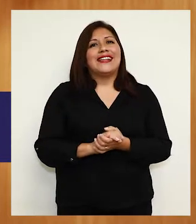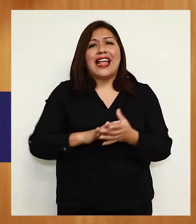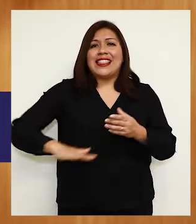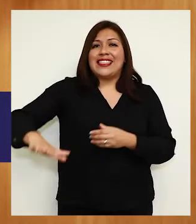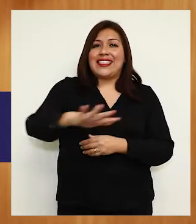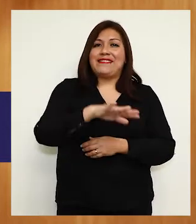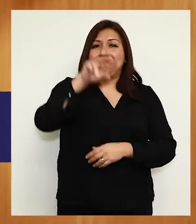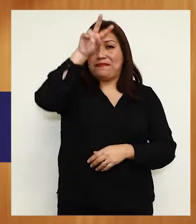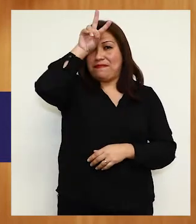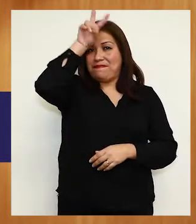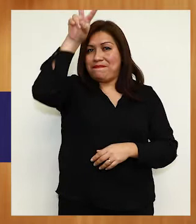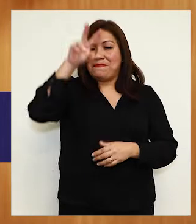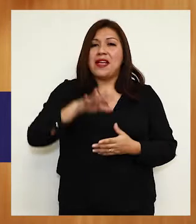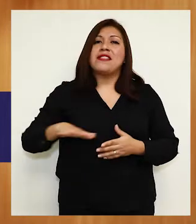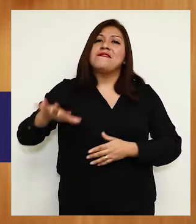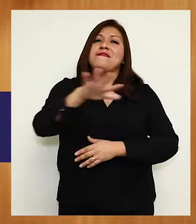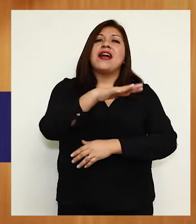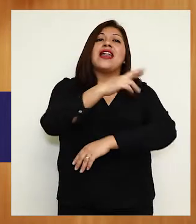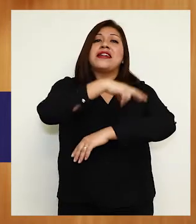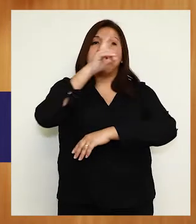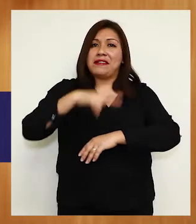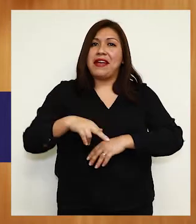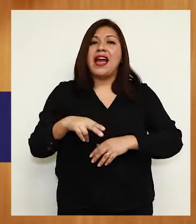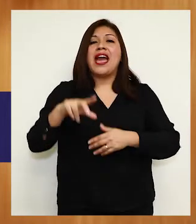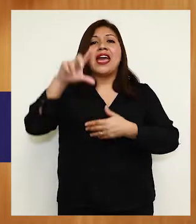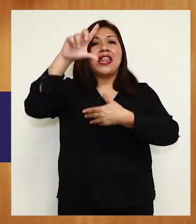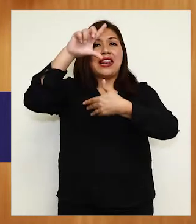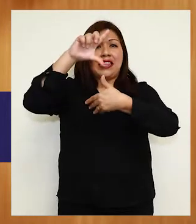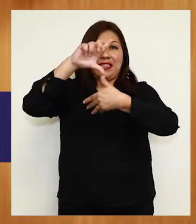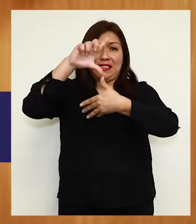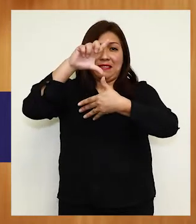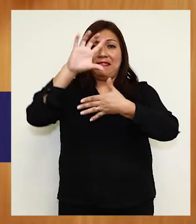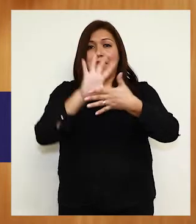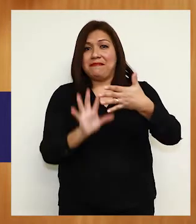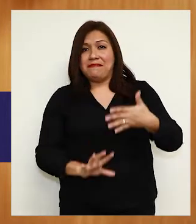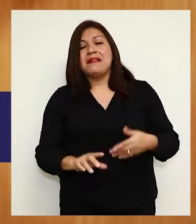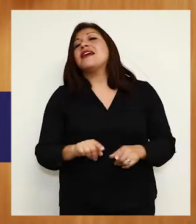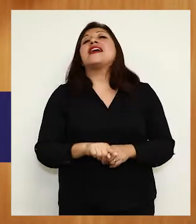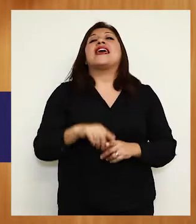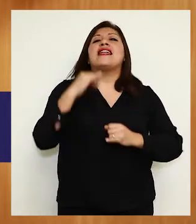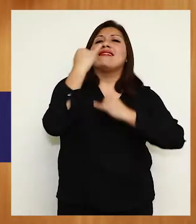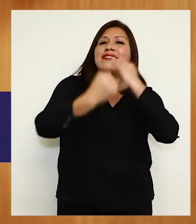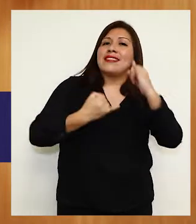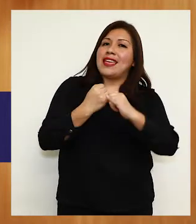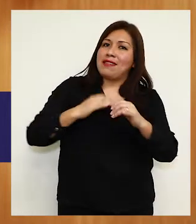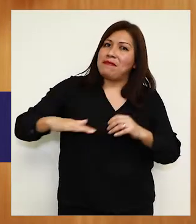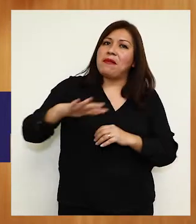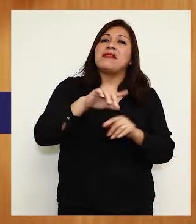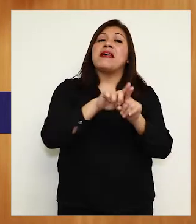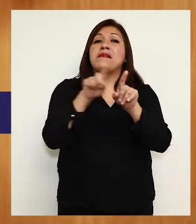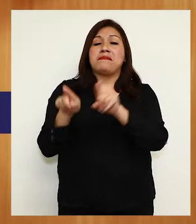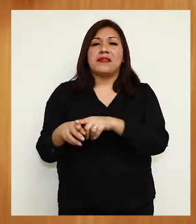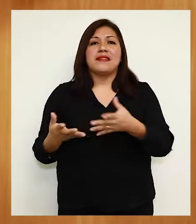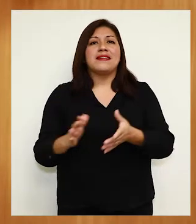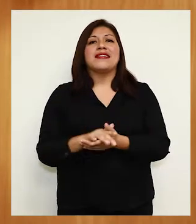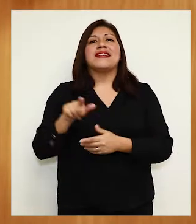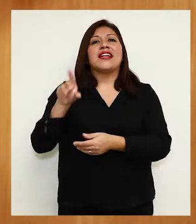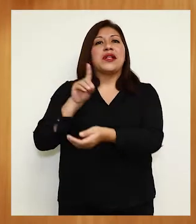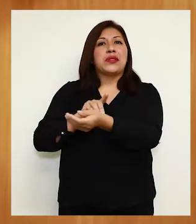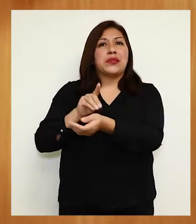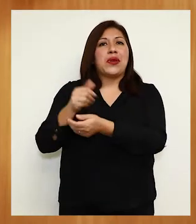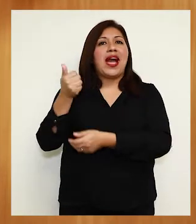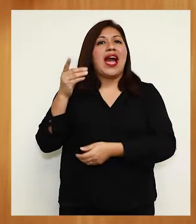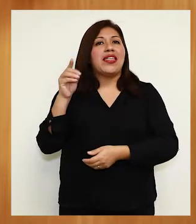discapacidad a nivel del país, a nivel de la región, incluso en Latinoamérica y a nivel internacional, como lo era la